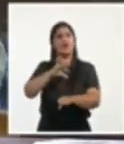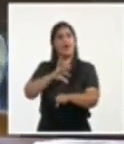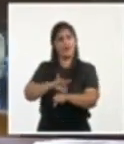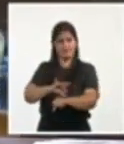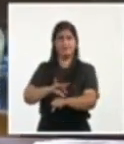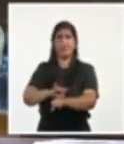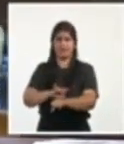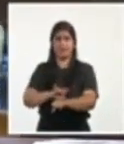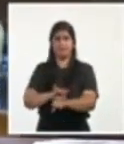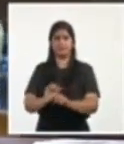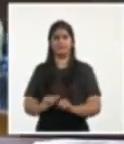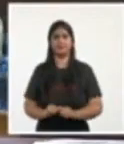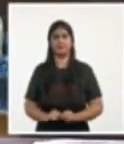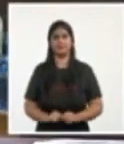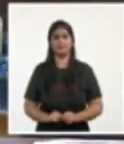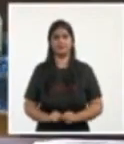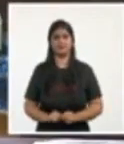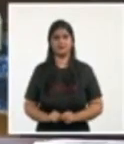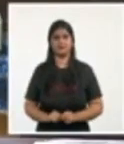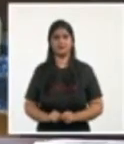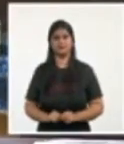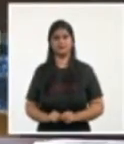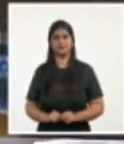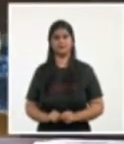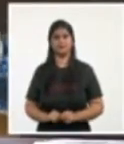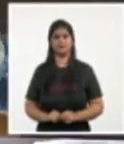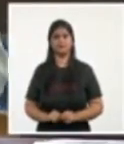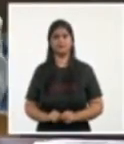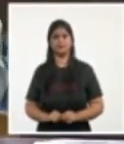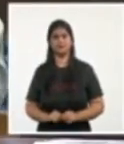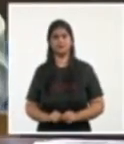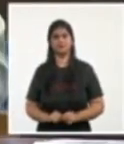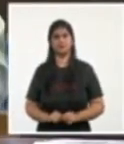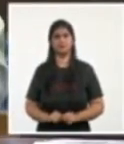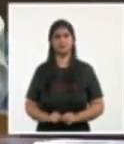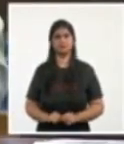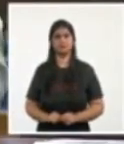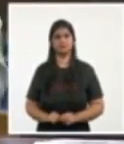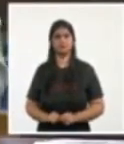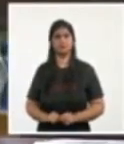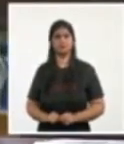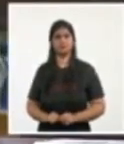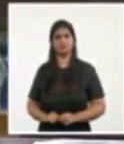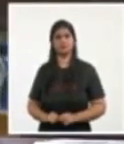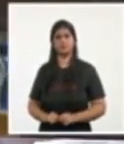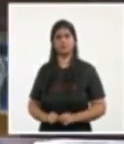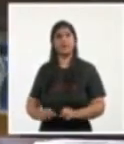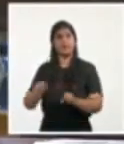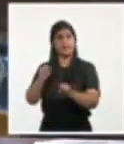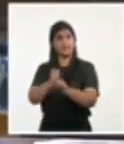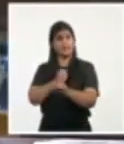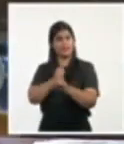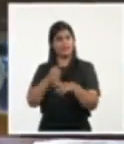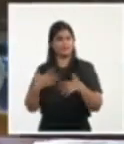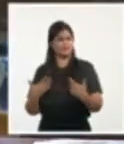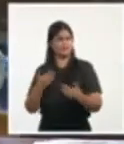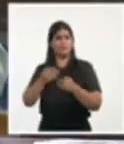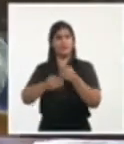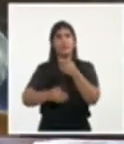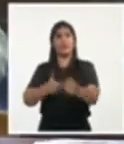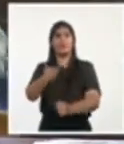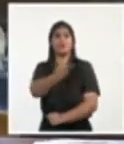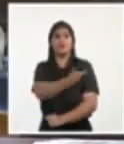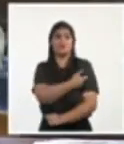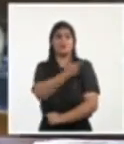instituciones de salud. Han estado trabajando también en el candidato vacunal Abdala. Ya